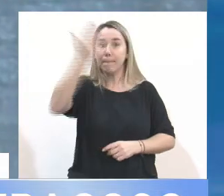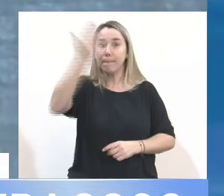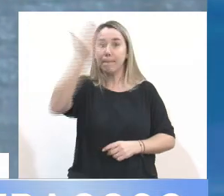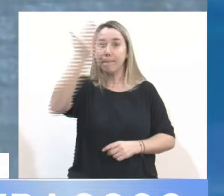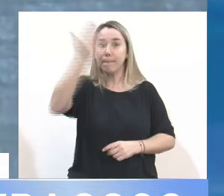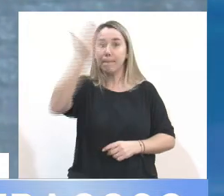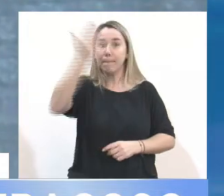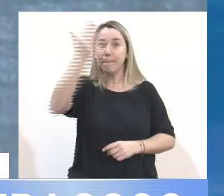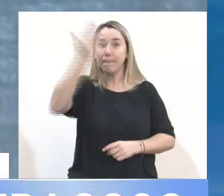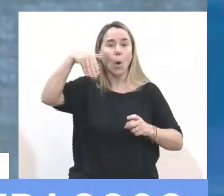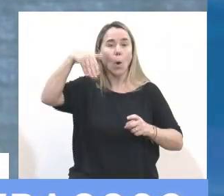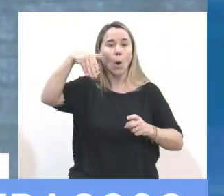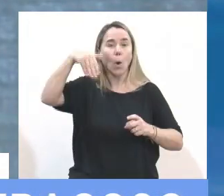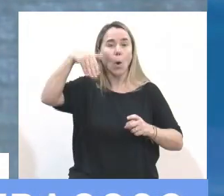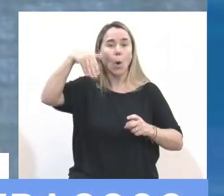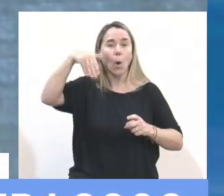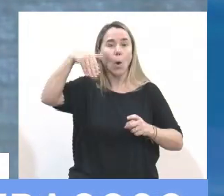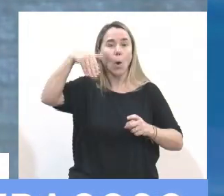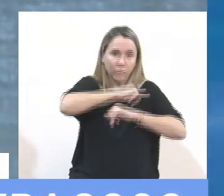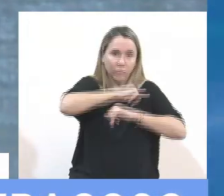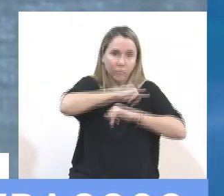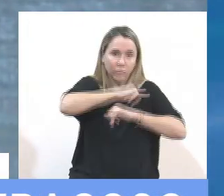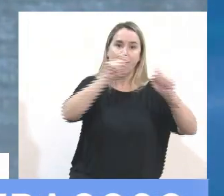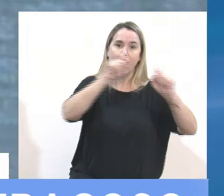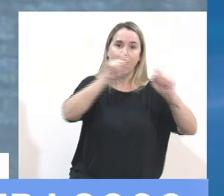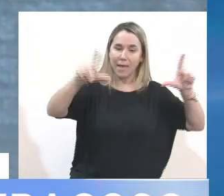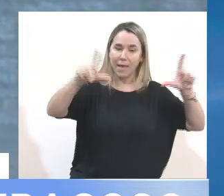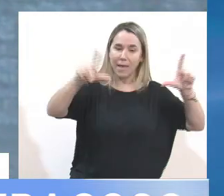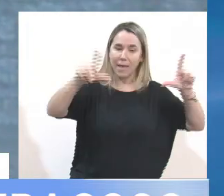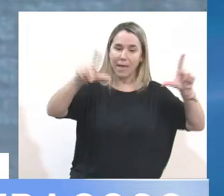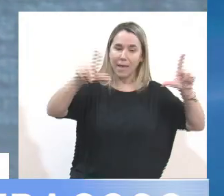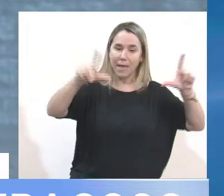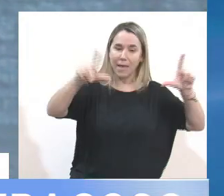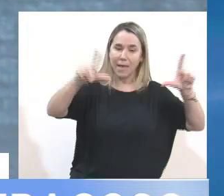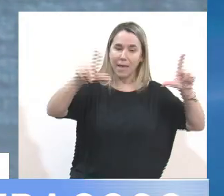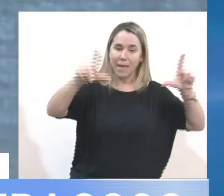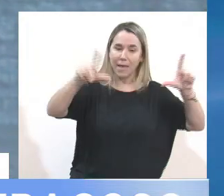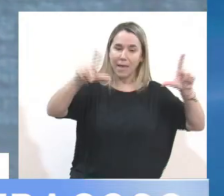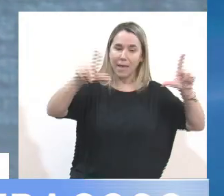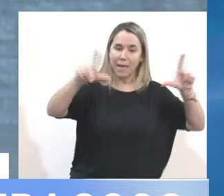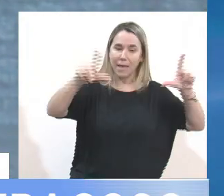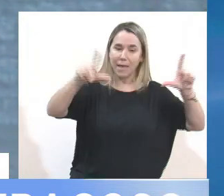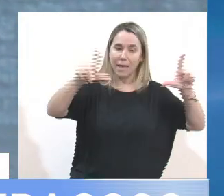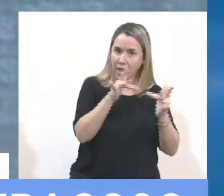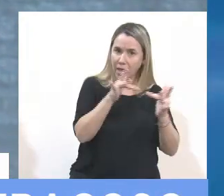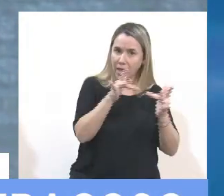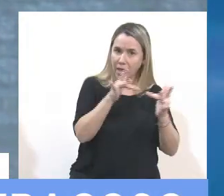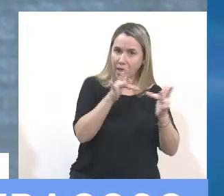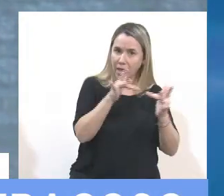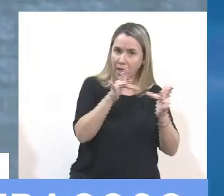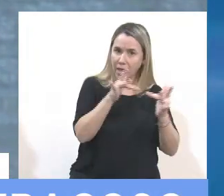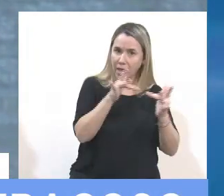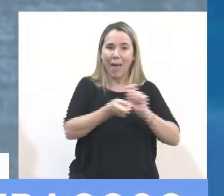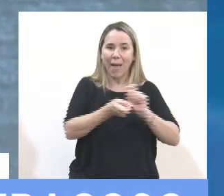de grooming, difusión de imágenes íntimas sin autorización, hostigamiento digital, suplantación